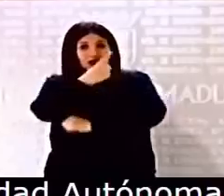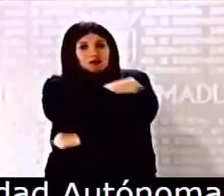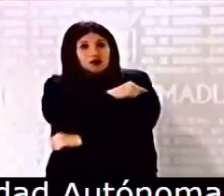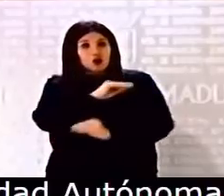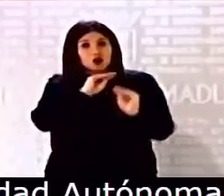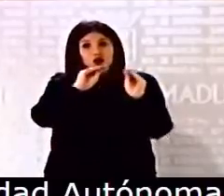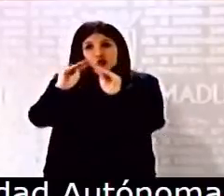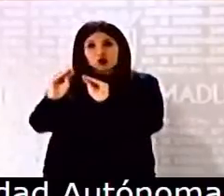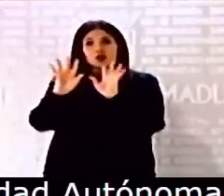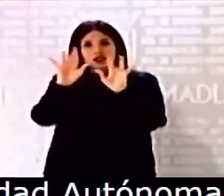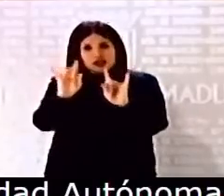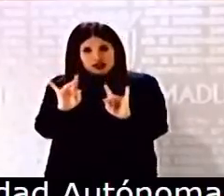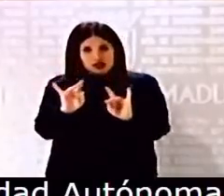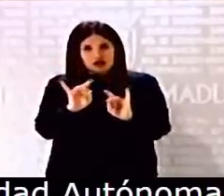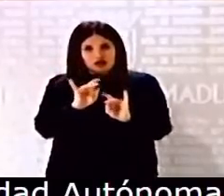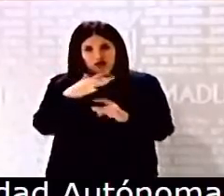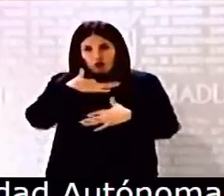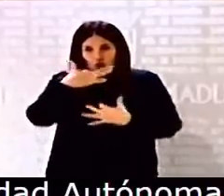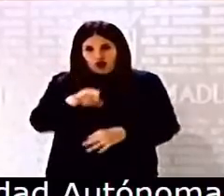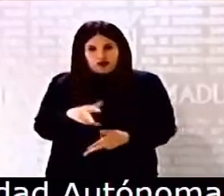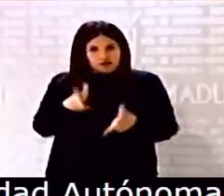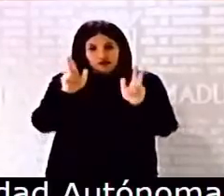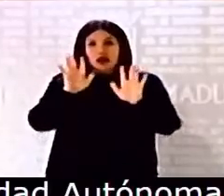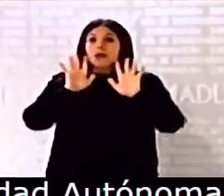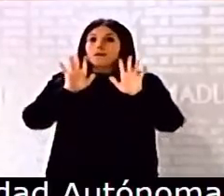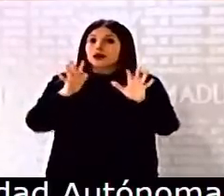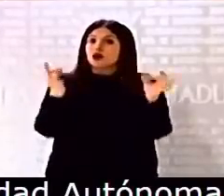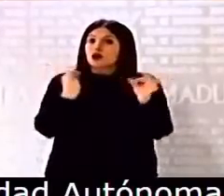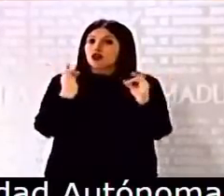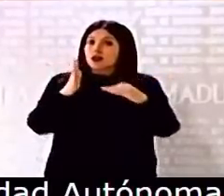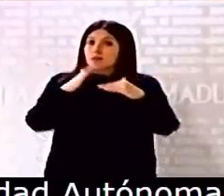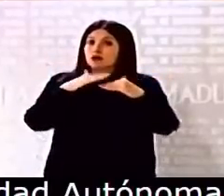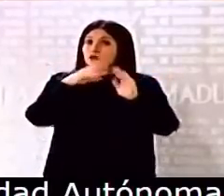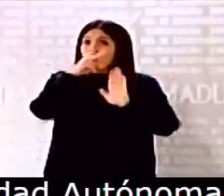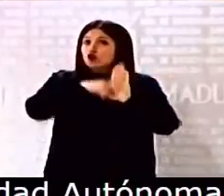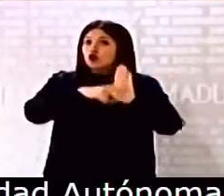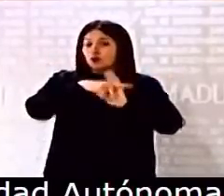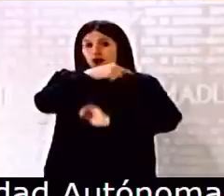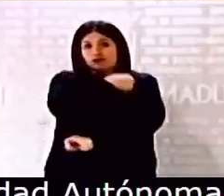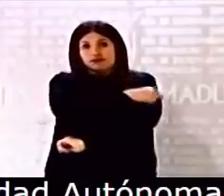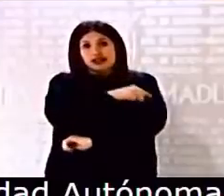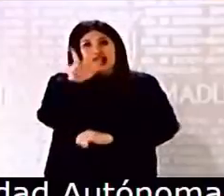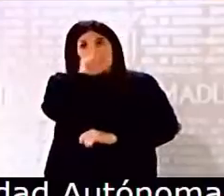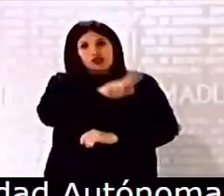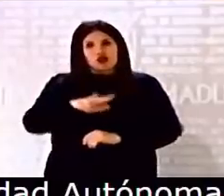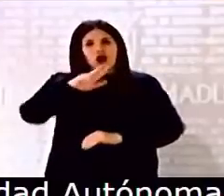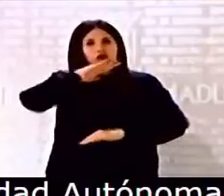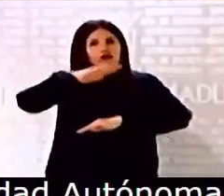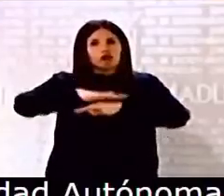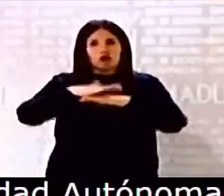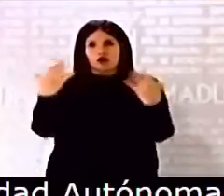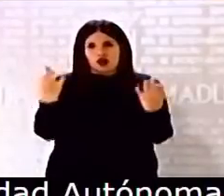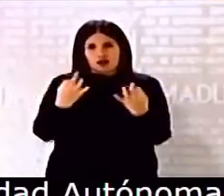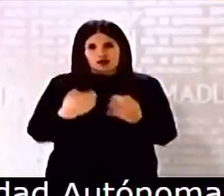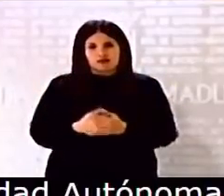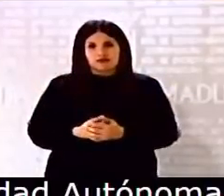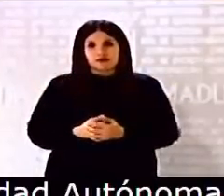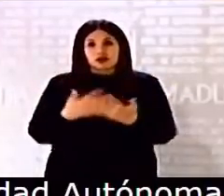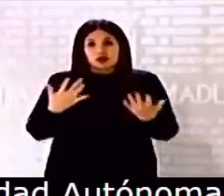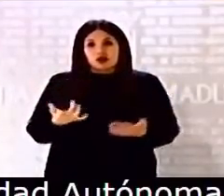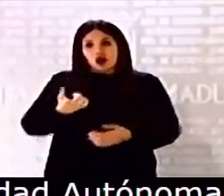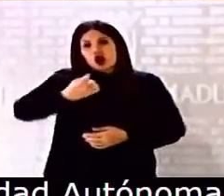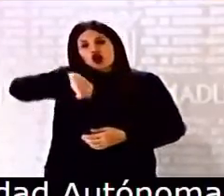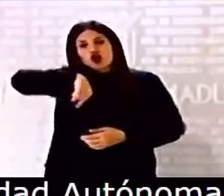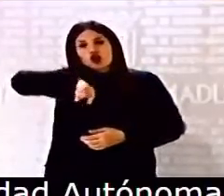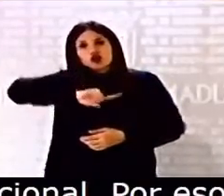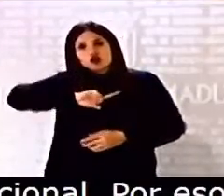de la estrategia nacional. Por eso nosotros, frente a otras comunidades autónomas, huimos de